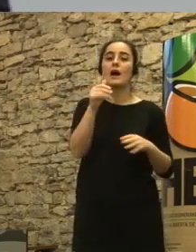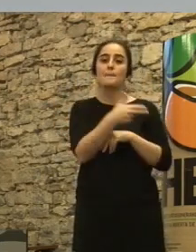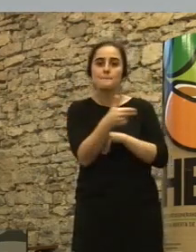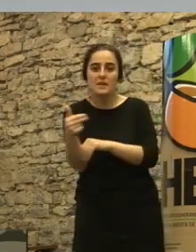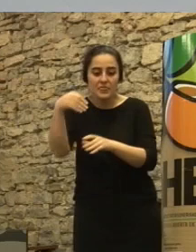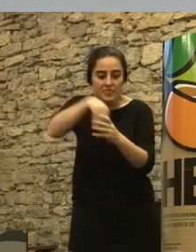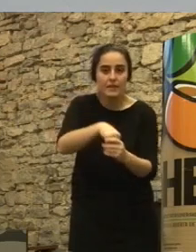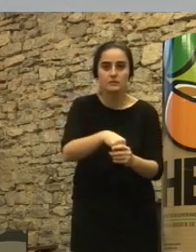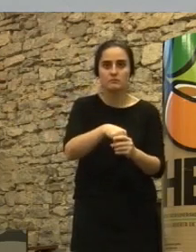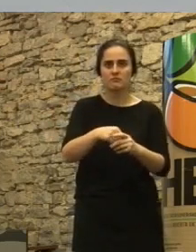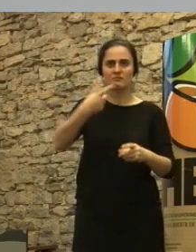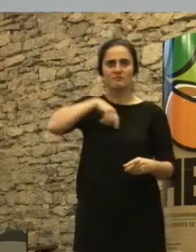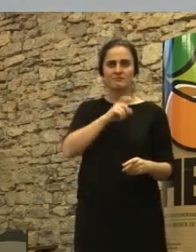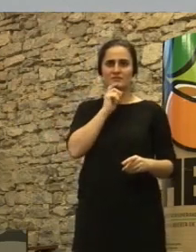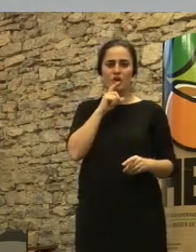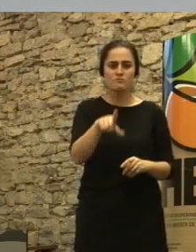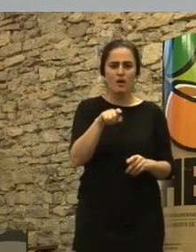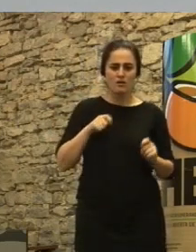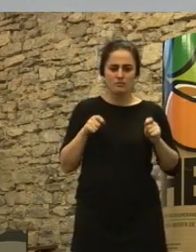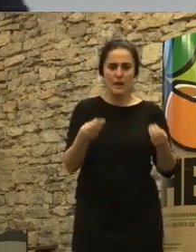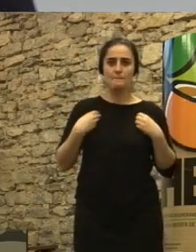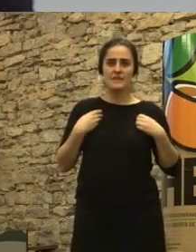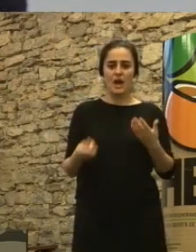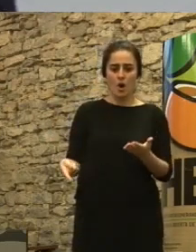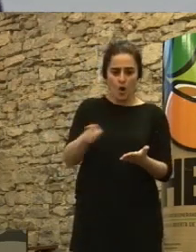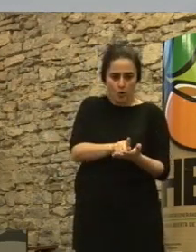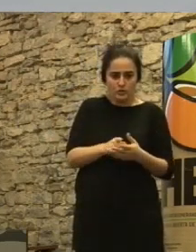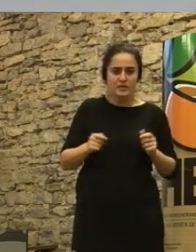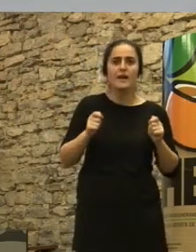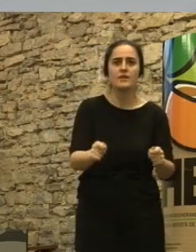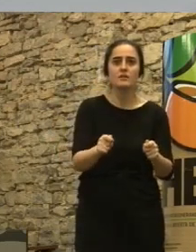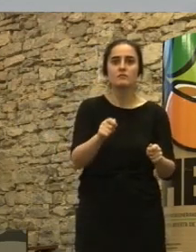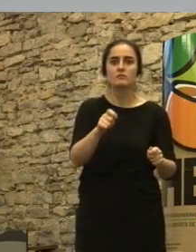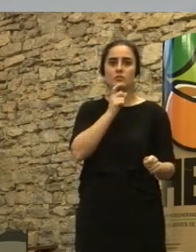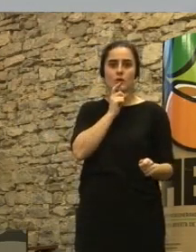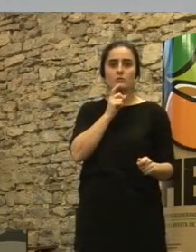hemos decidido devolver al Manzanares su vida en el centro urbano? Pues porque un grupo